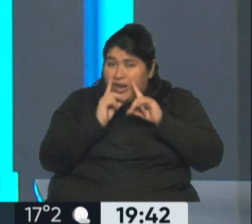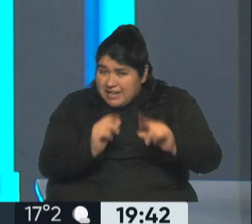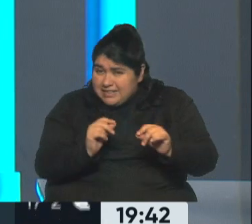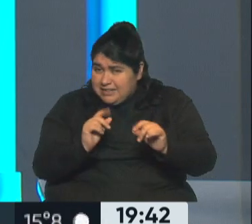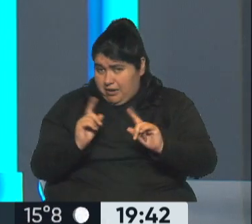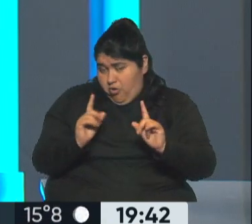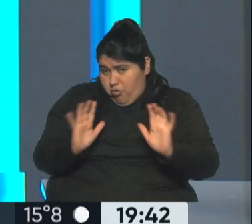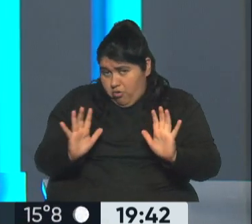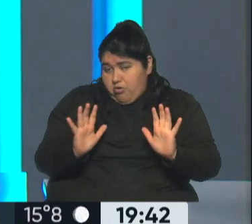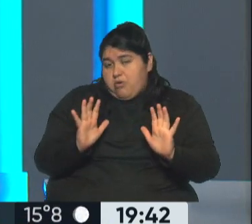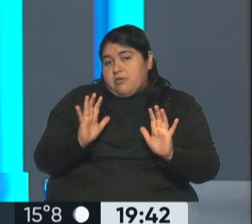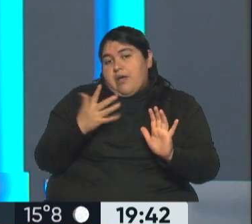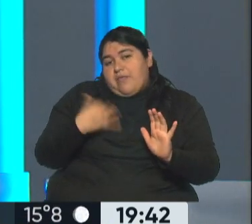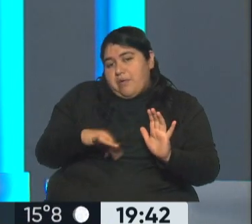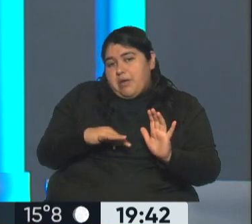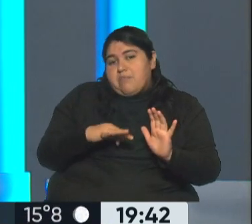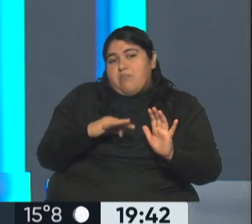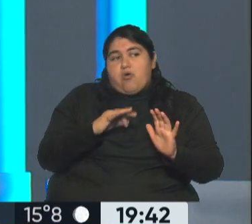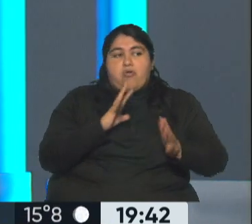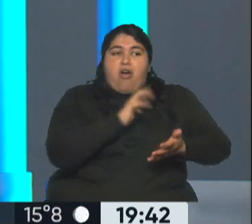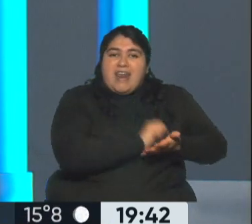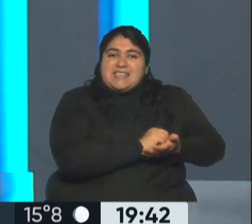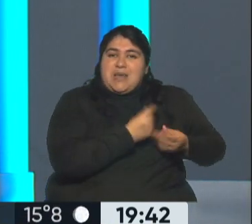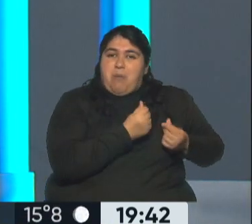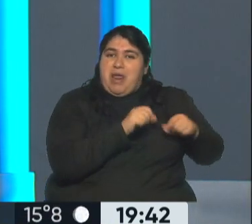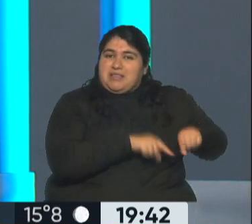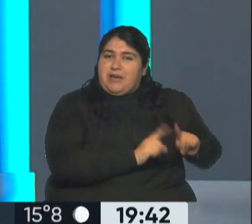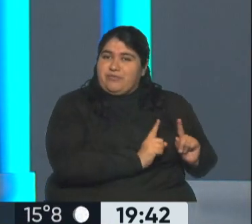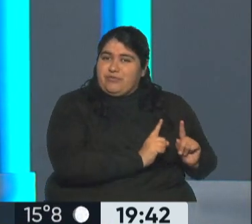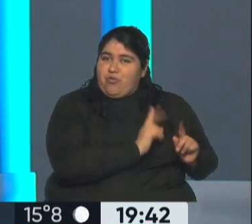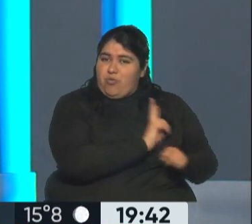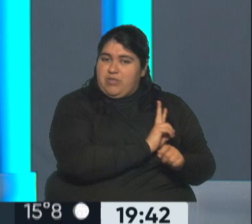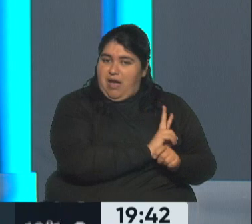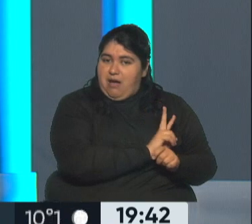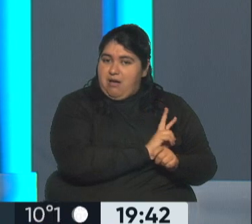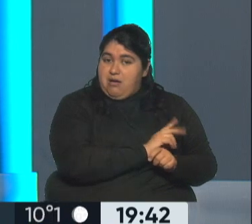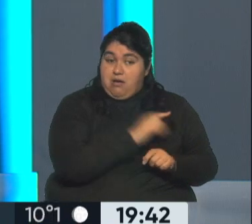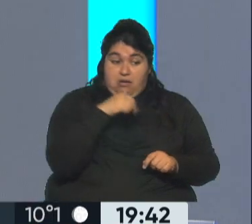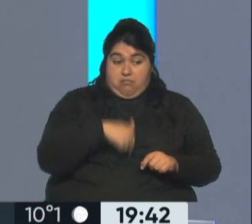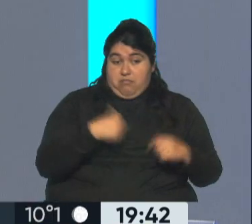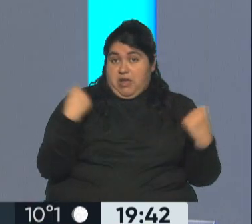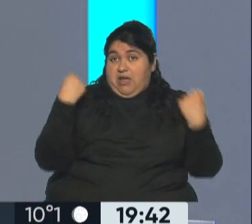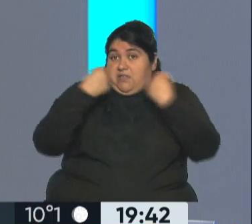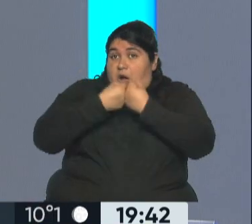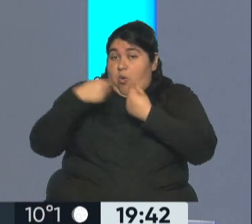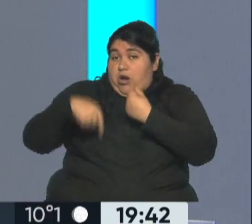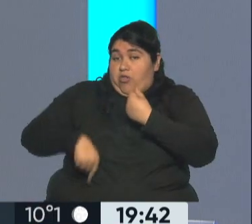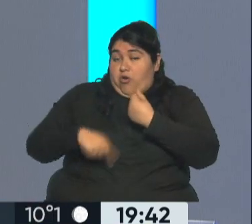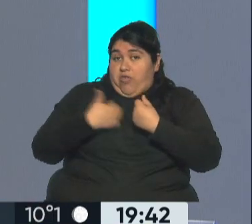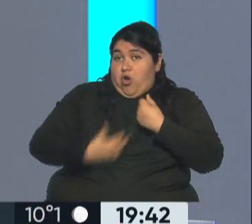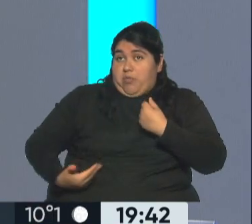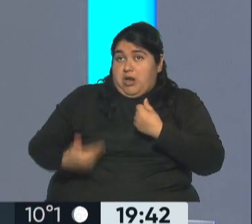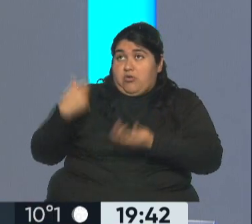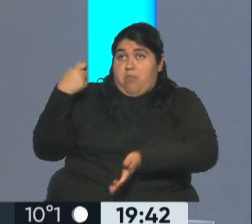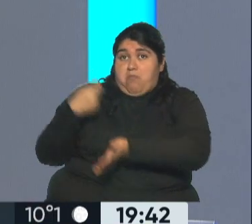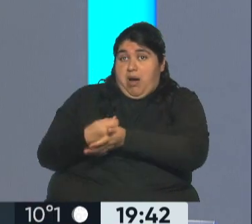Porque en realidad lo que hay que hacer es cuidar las reservas del central y pagar encima un acuerdo que no contrajo este gobierno. Bueno, es meritorio porque el acuerdo,